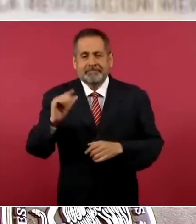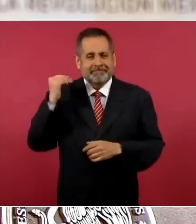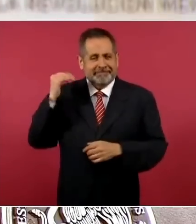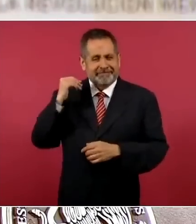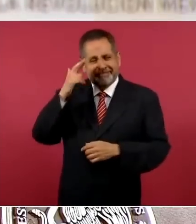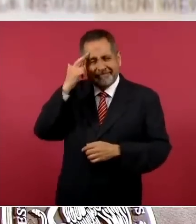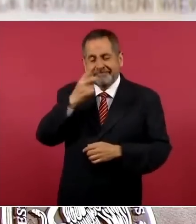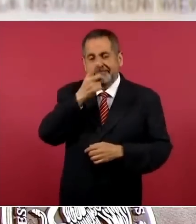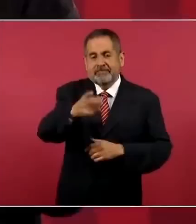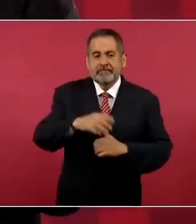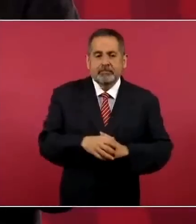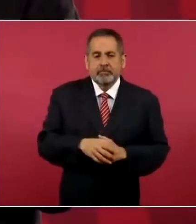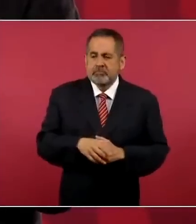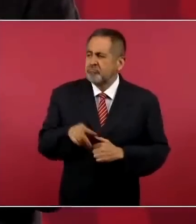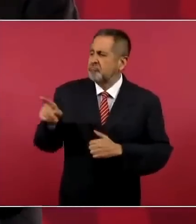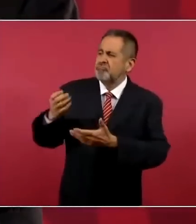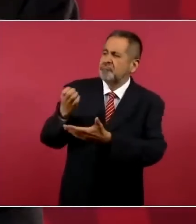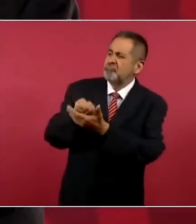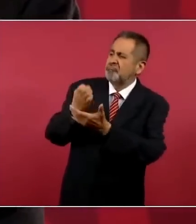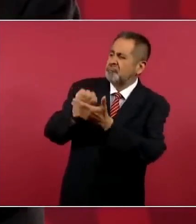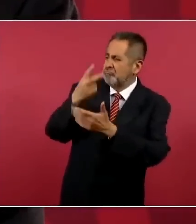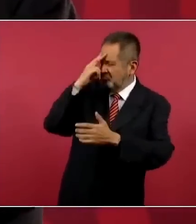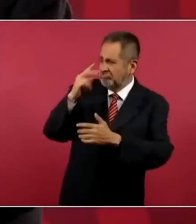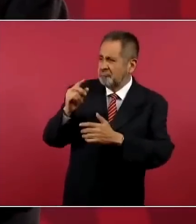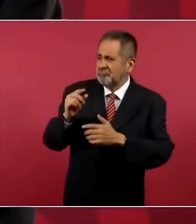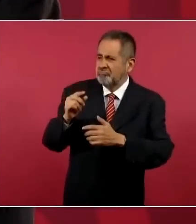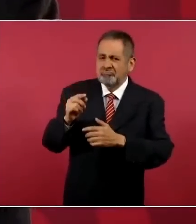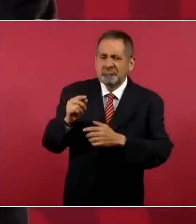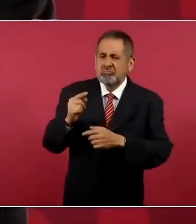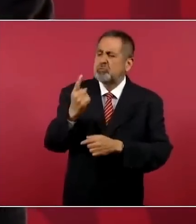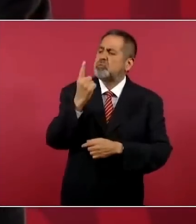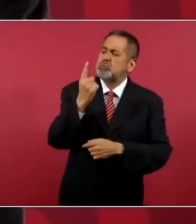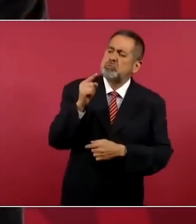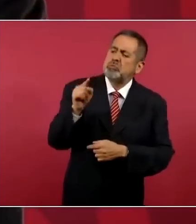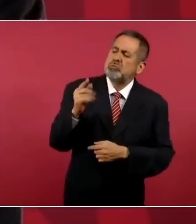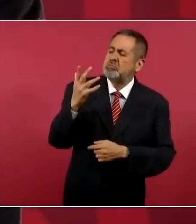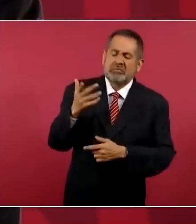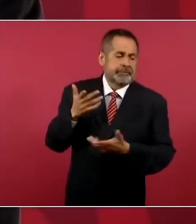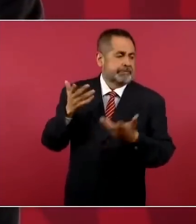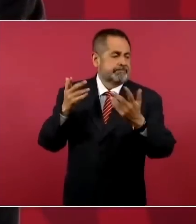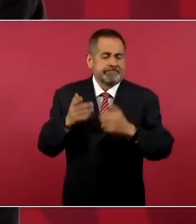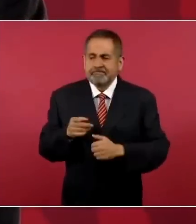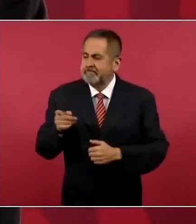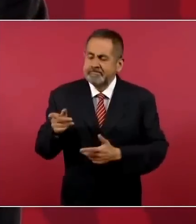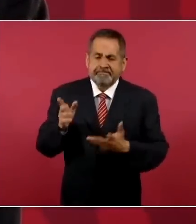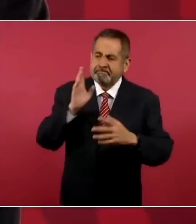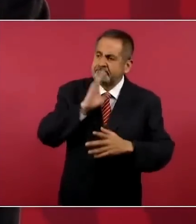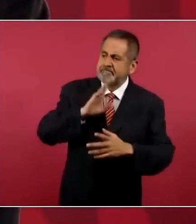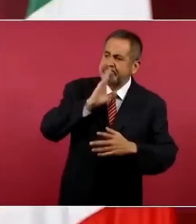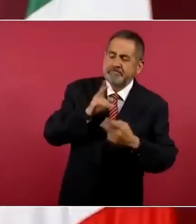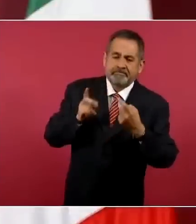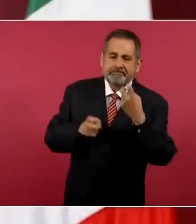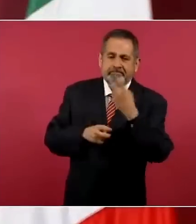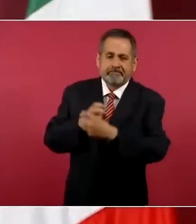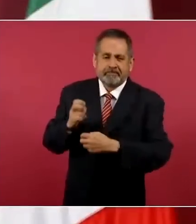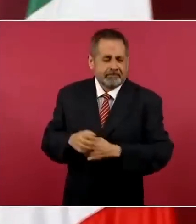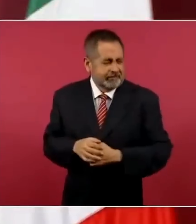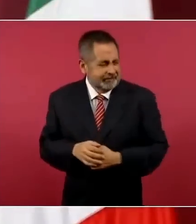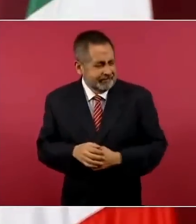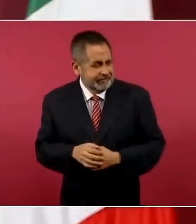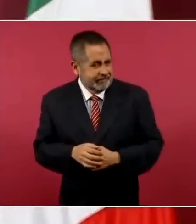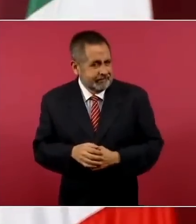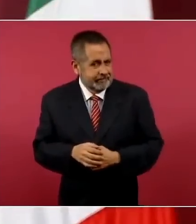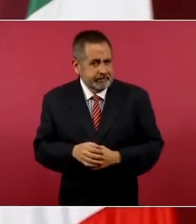decían, la economía de México va a crecer 1.5, cuando se tenían